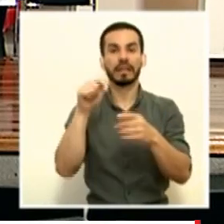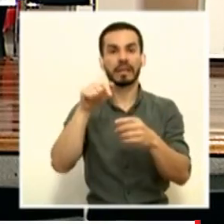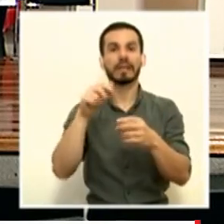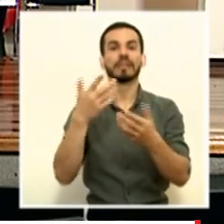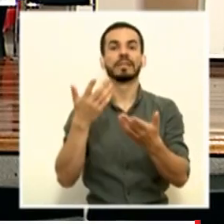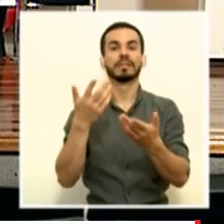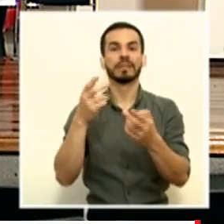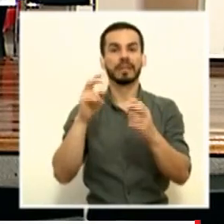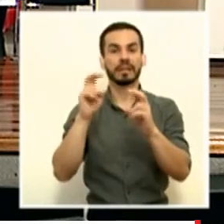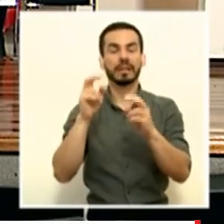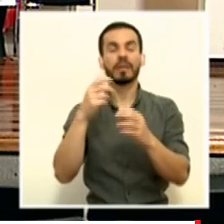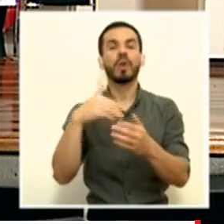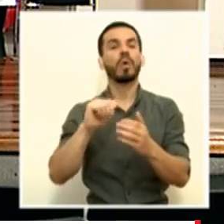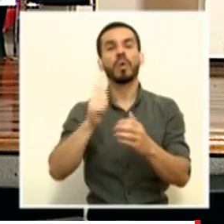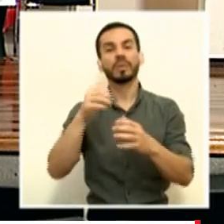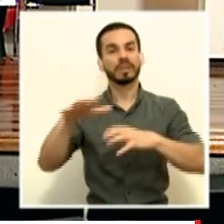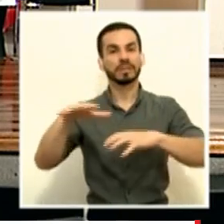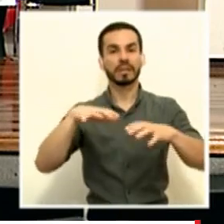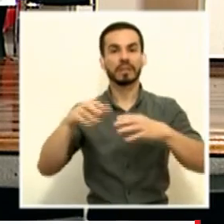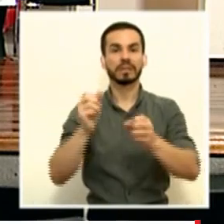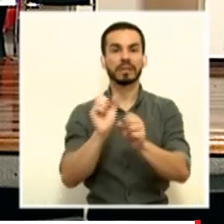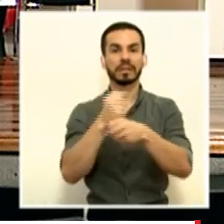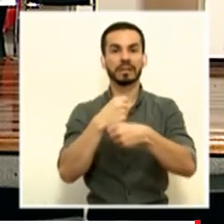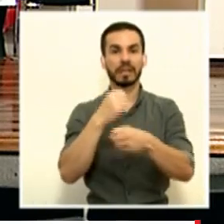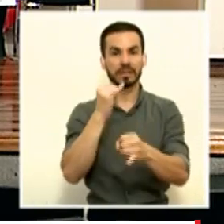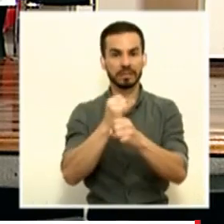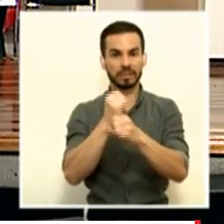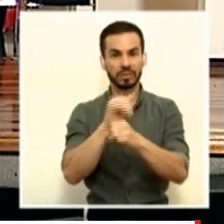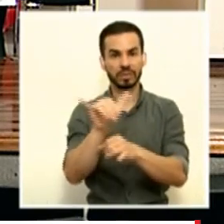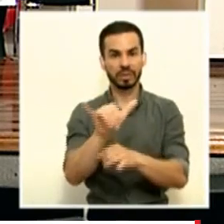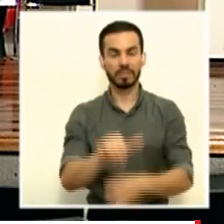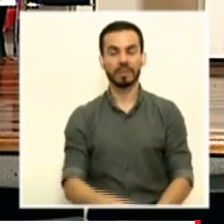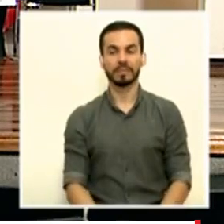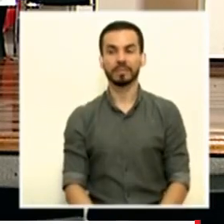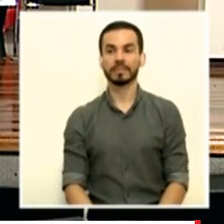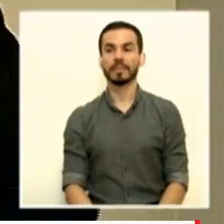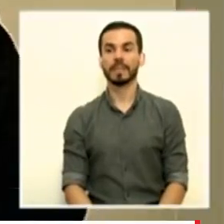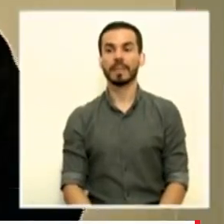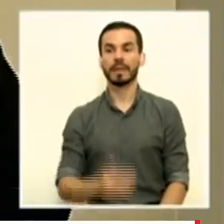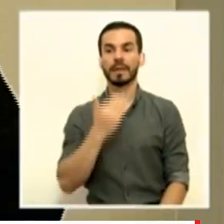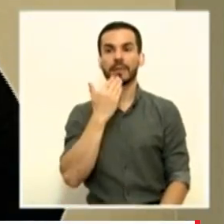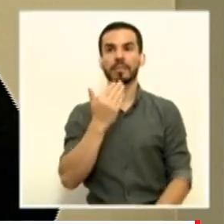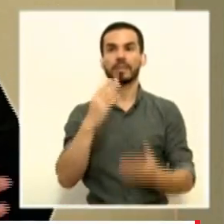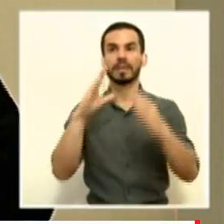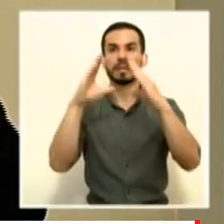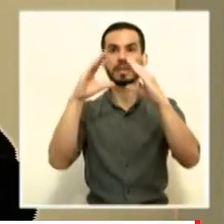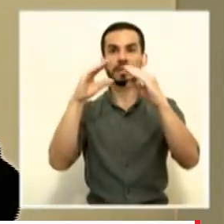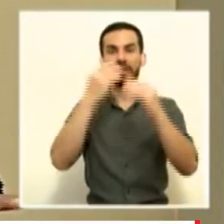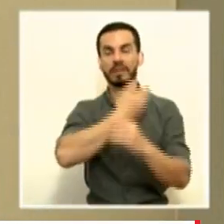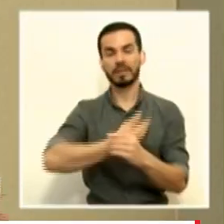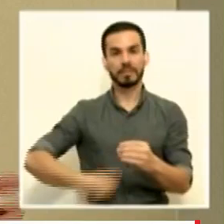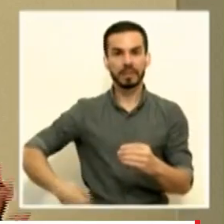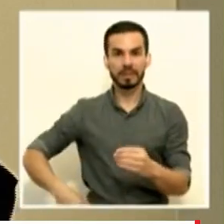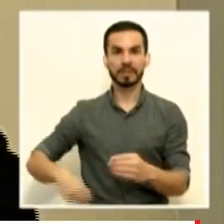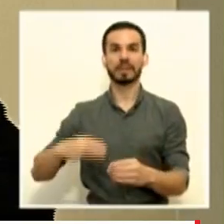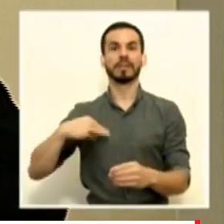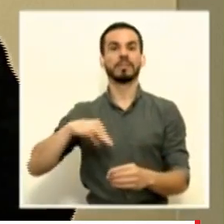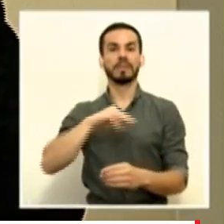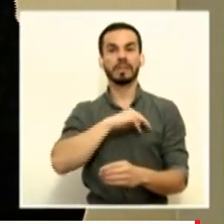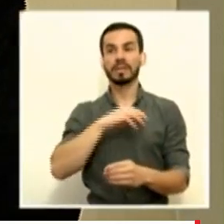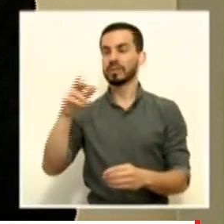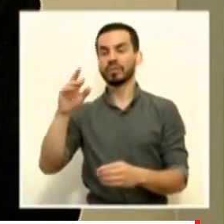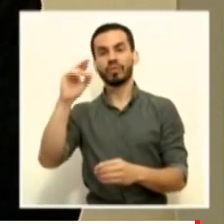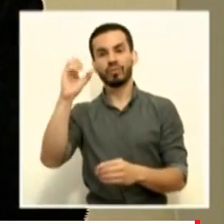este convenio y también que realiza la institución. Buenas tardes, don Mario. Buenas tardes, señor presidente, señor ministro, don